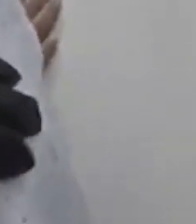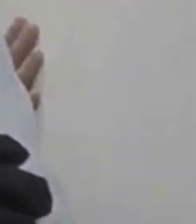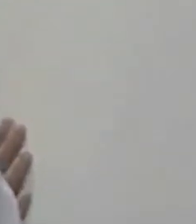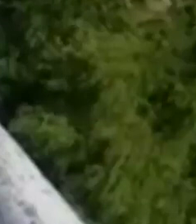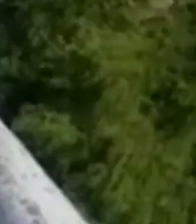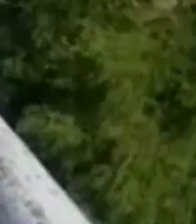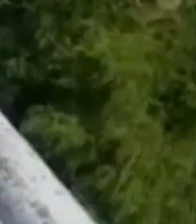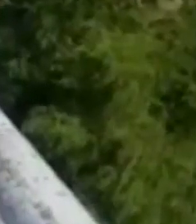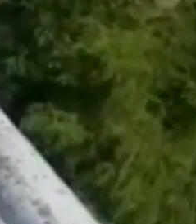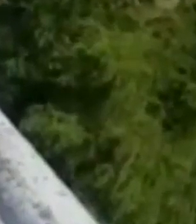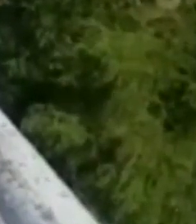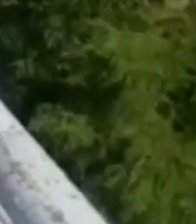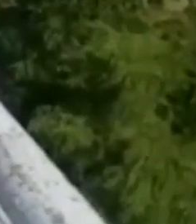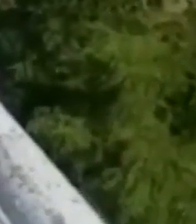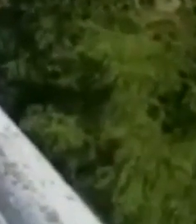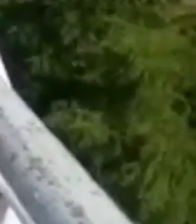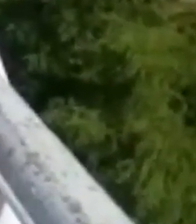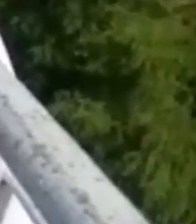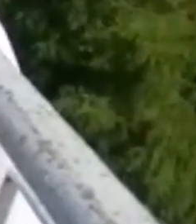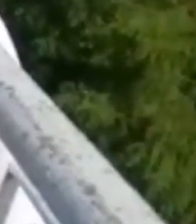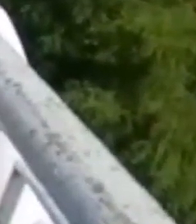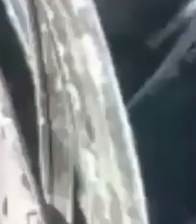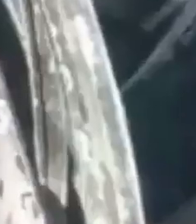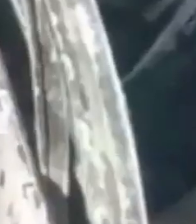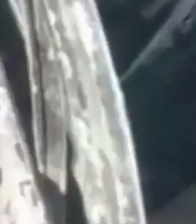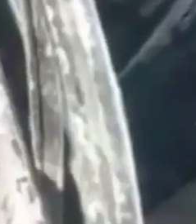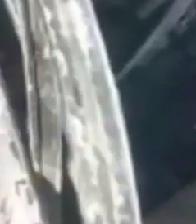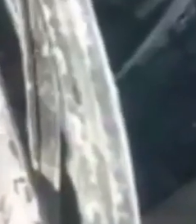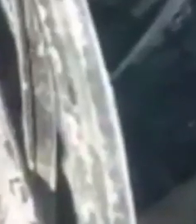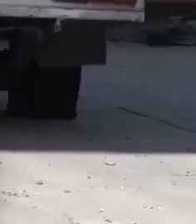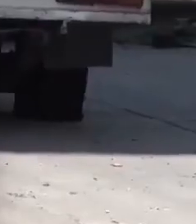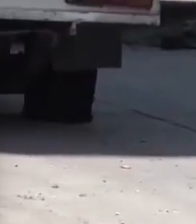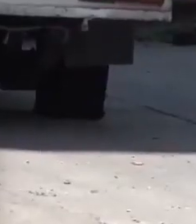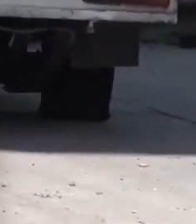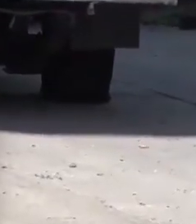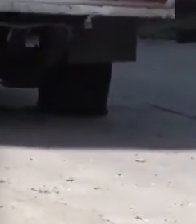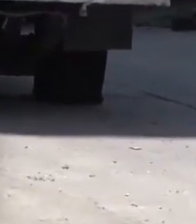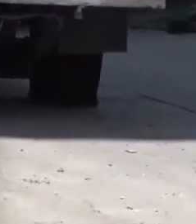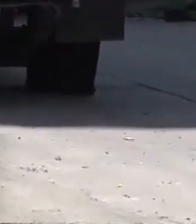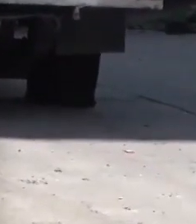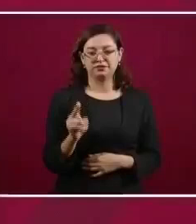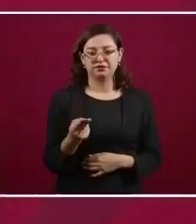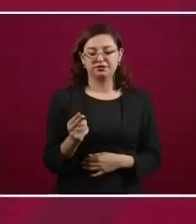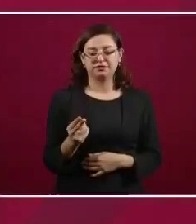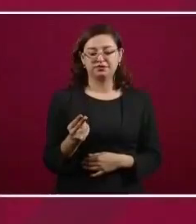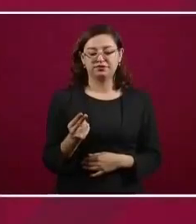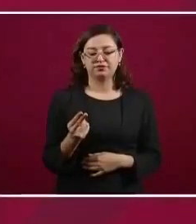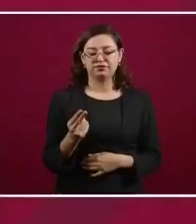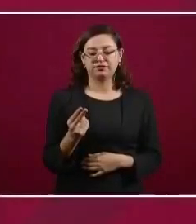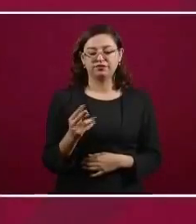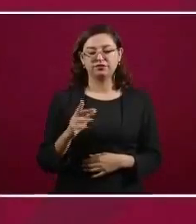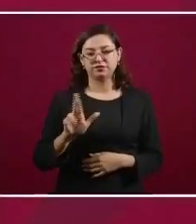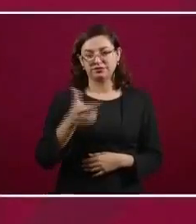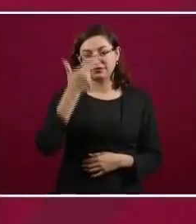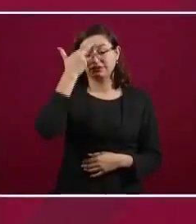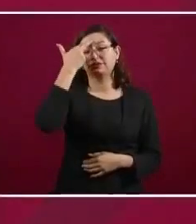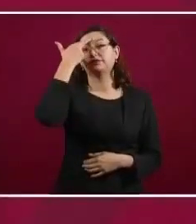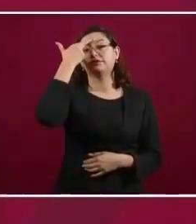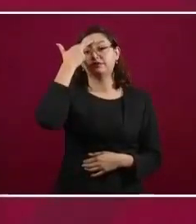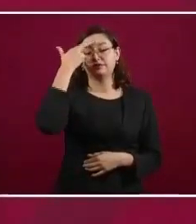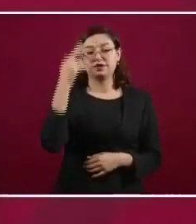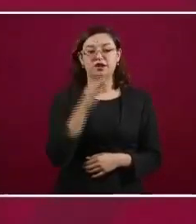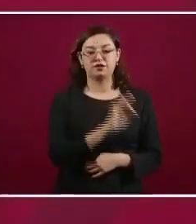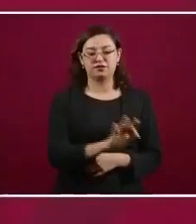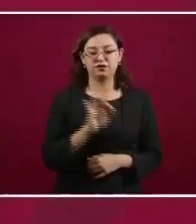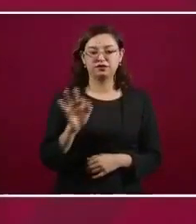el argumento de que ello evitaría la muerte de más personas ahora anunció la entrega de un nuevo informe de lo ocurrido y